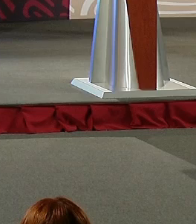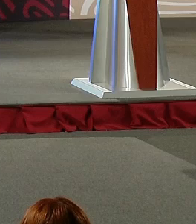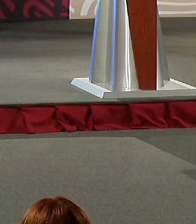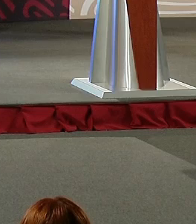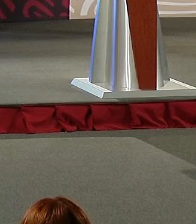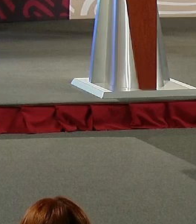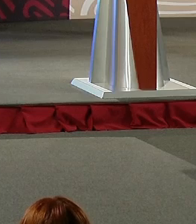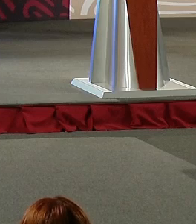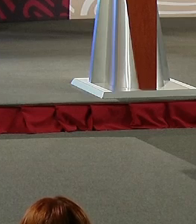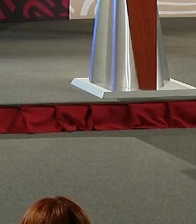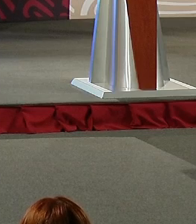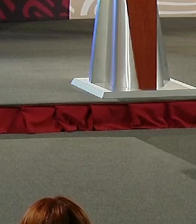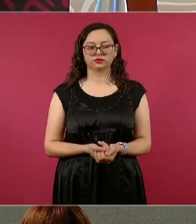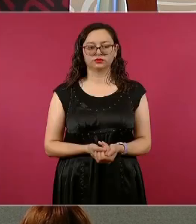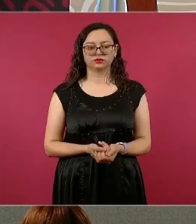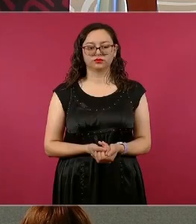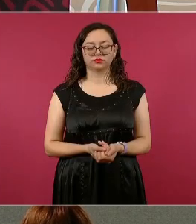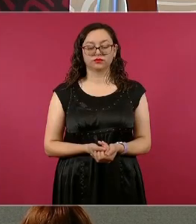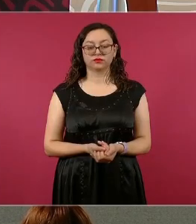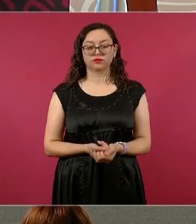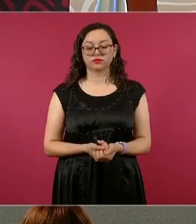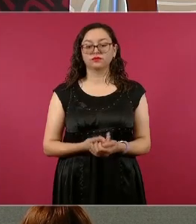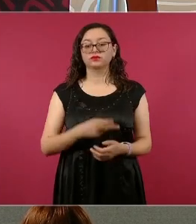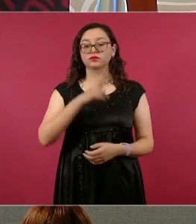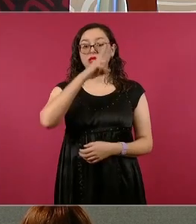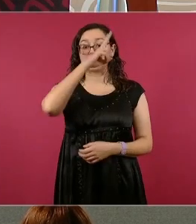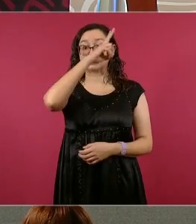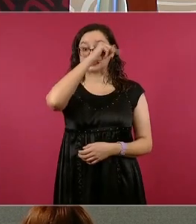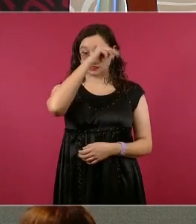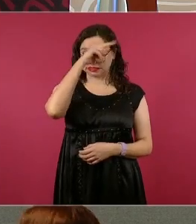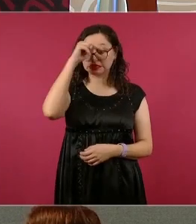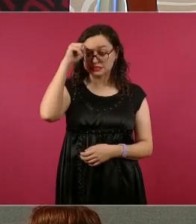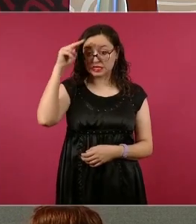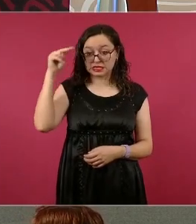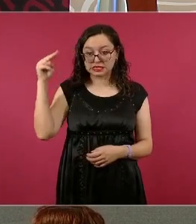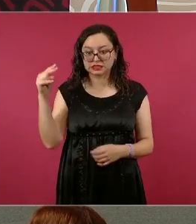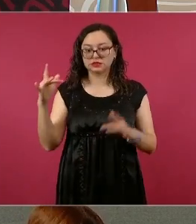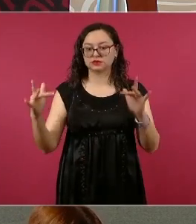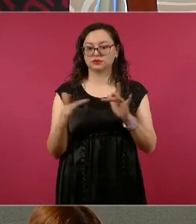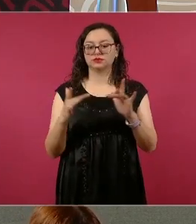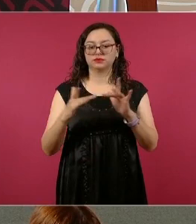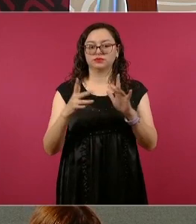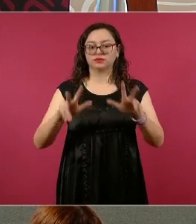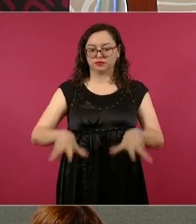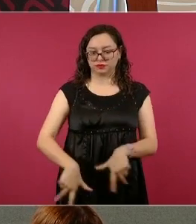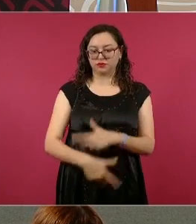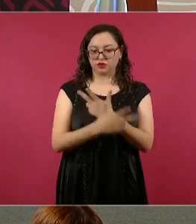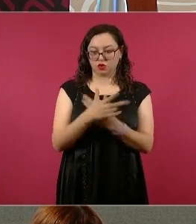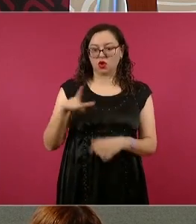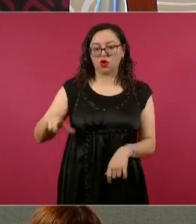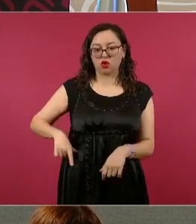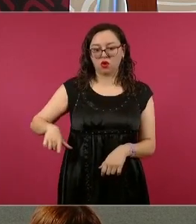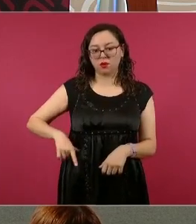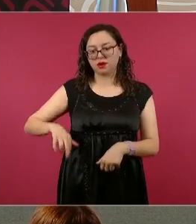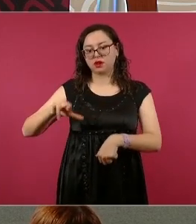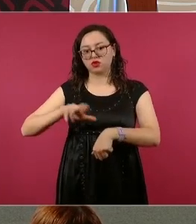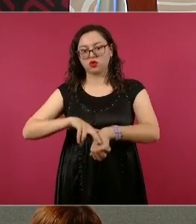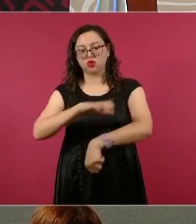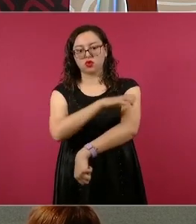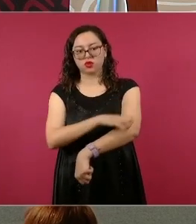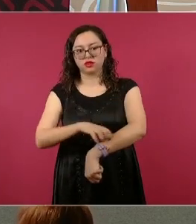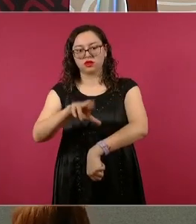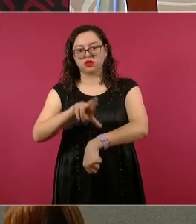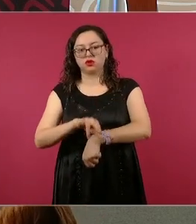gobernador del estado, el doctor Munguía, coordinador estatal de IMSS Bienestar, además del doctor Cortés